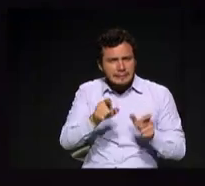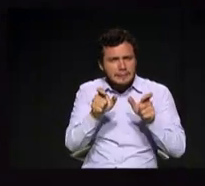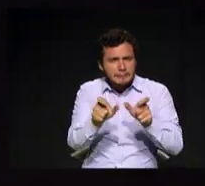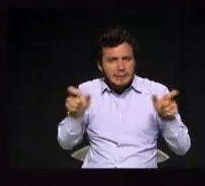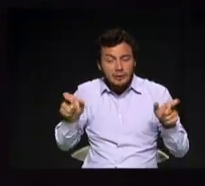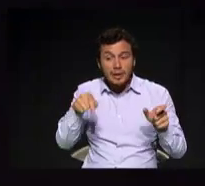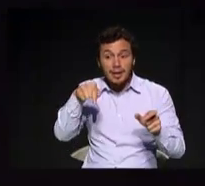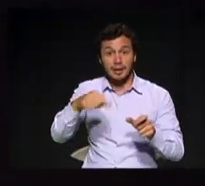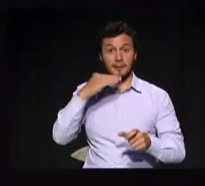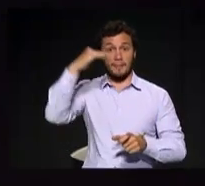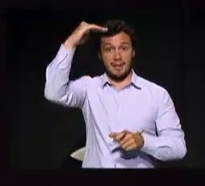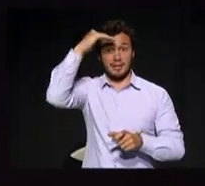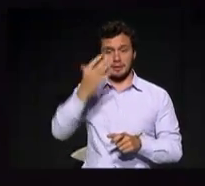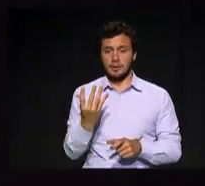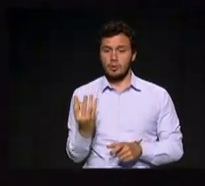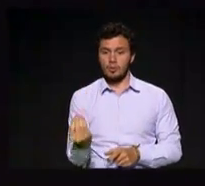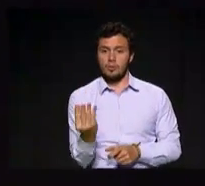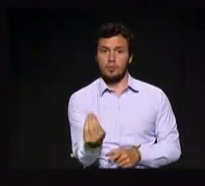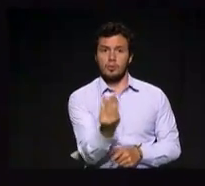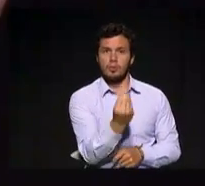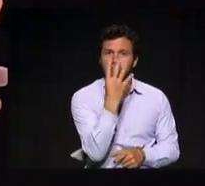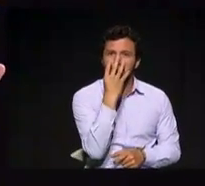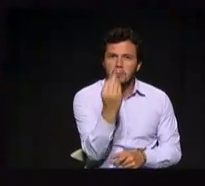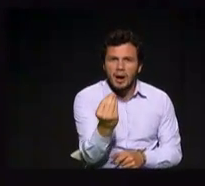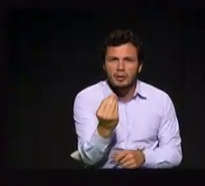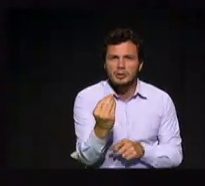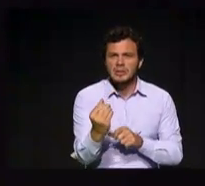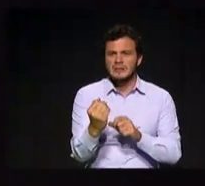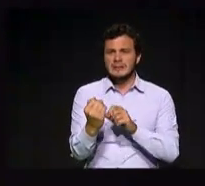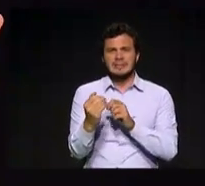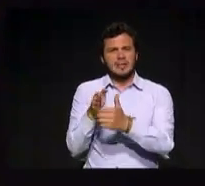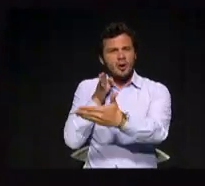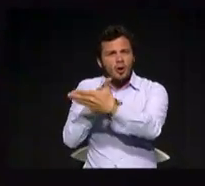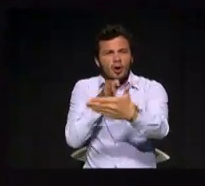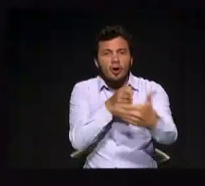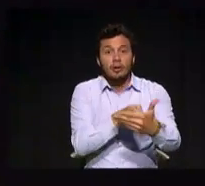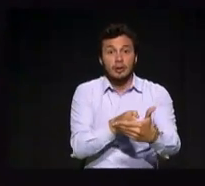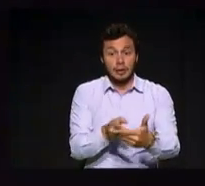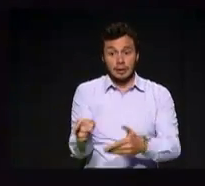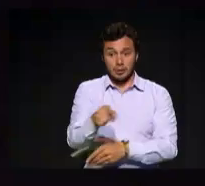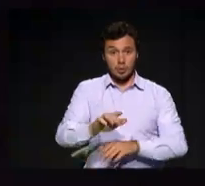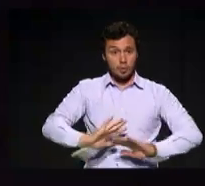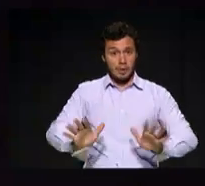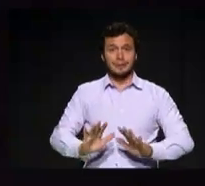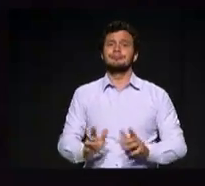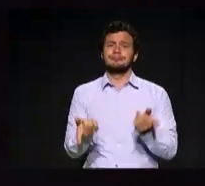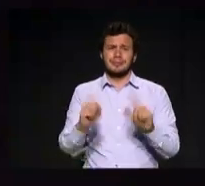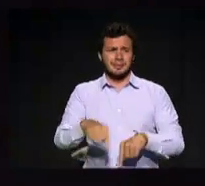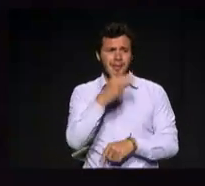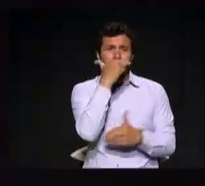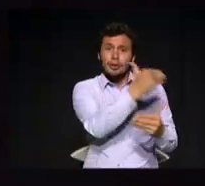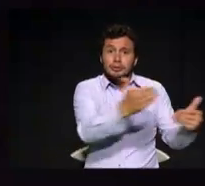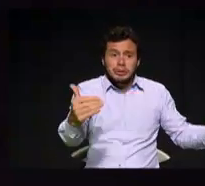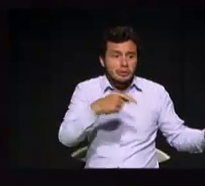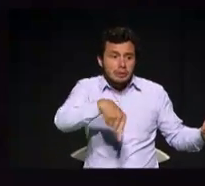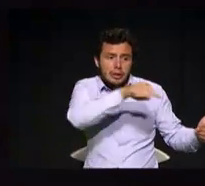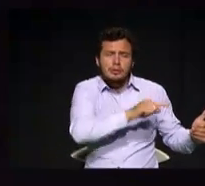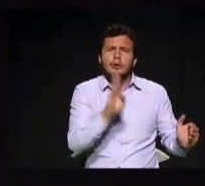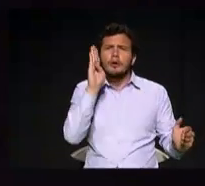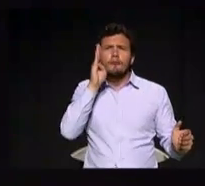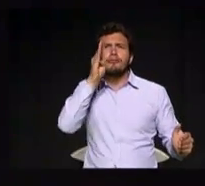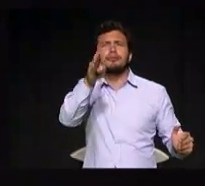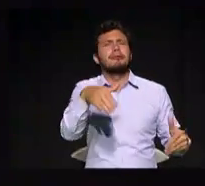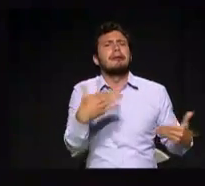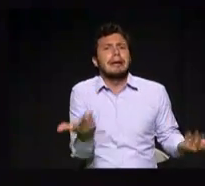medellín no es solo de rentas ilegales sino que es una batalla por los niños niños que no tienen futuro la educación ella es fundamental pero también de empleos